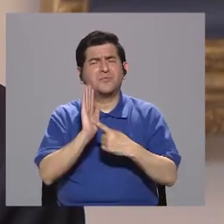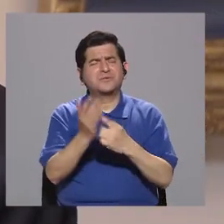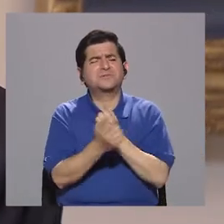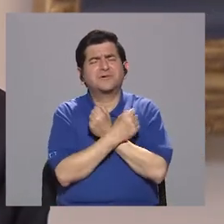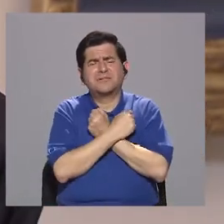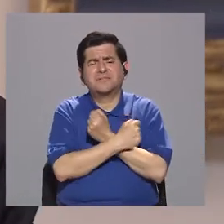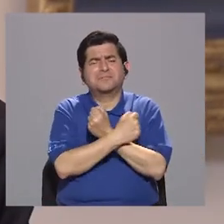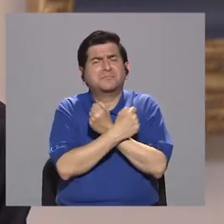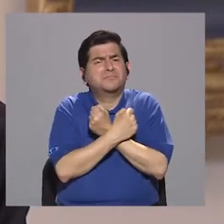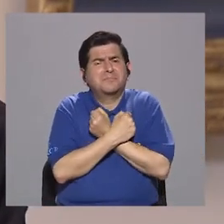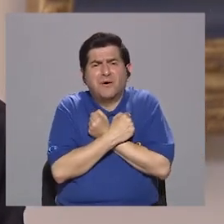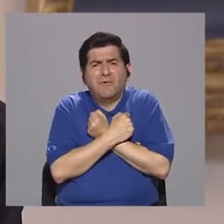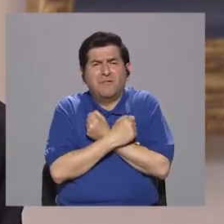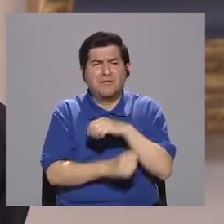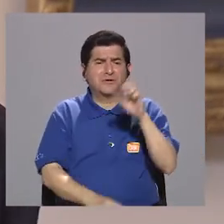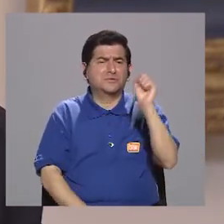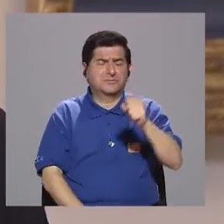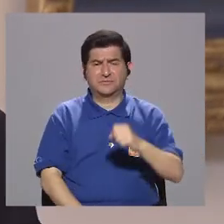mucho amor, con mucha